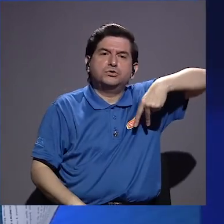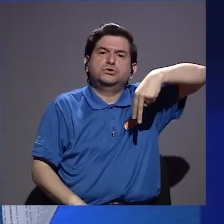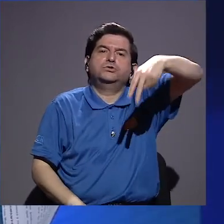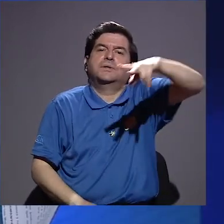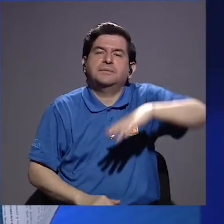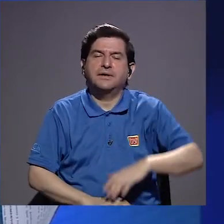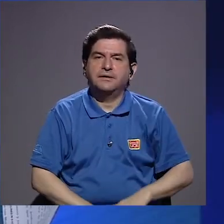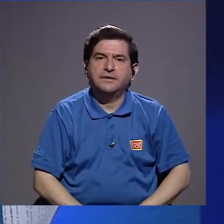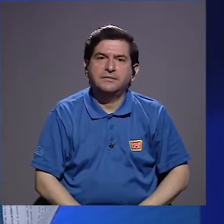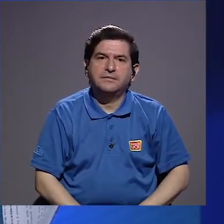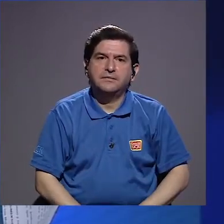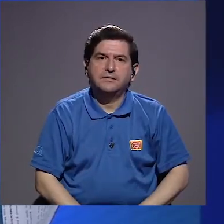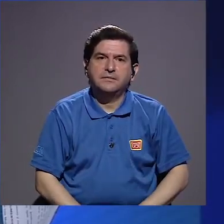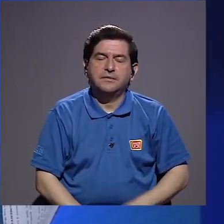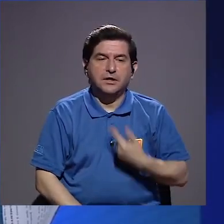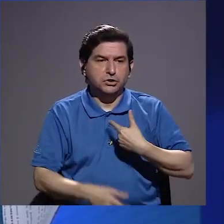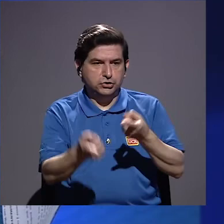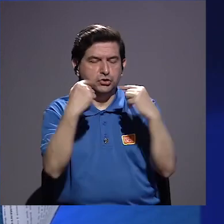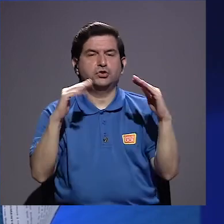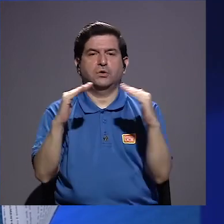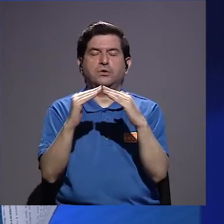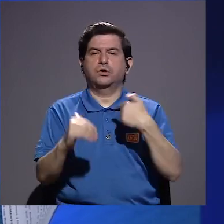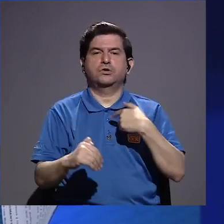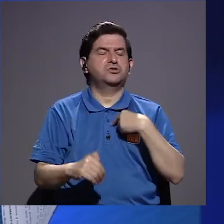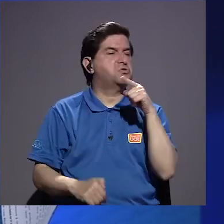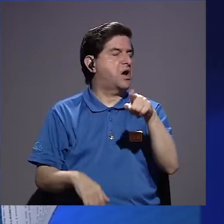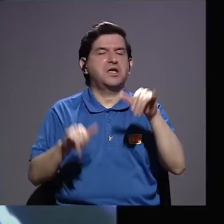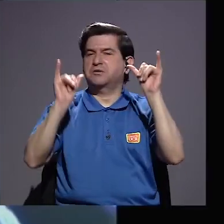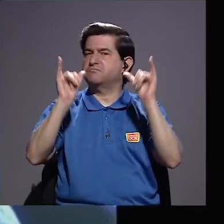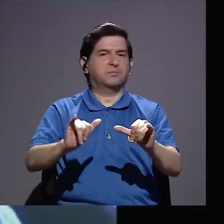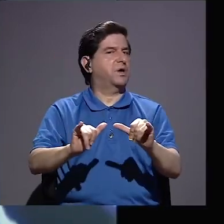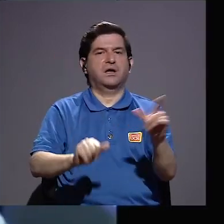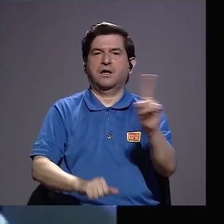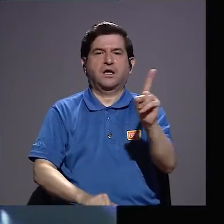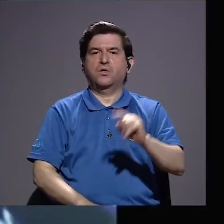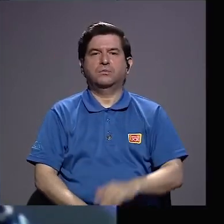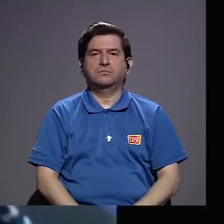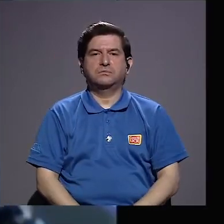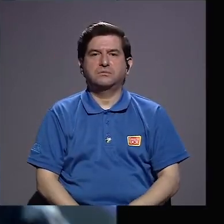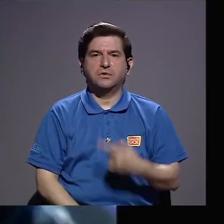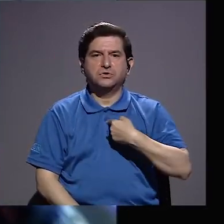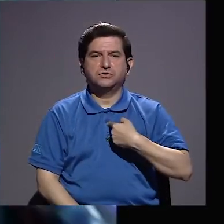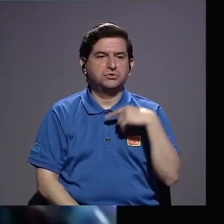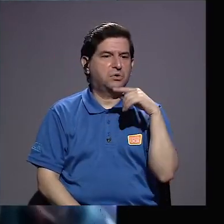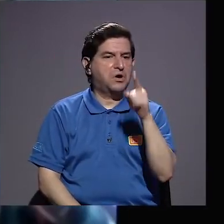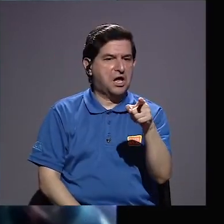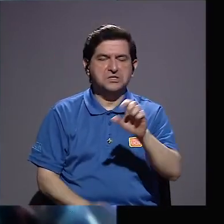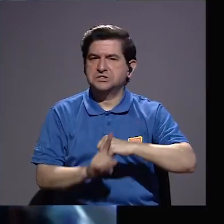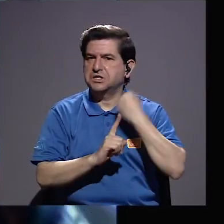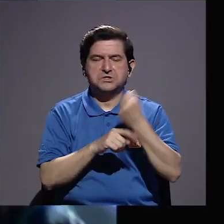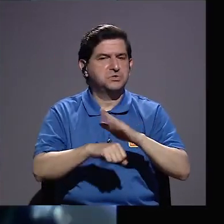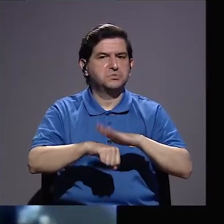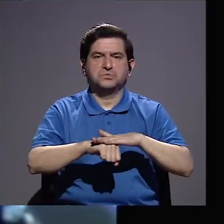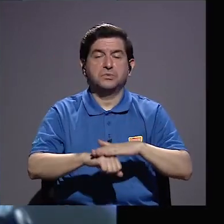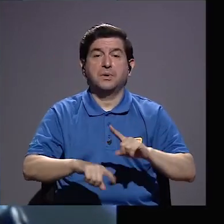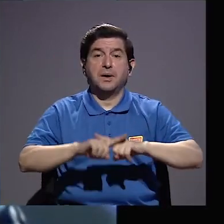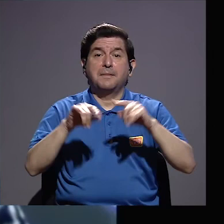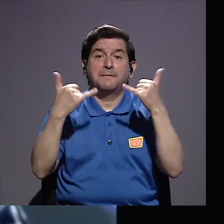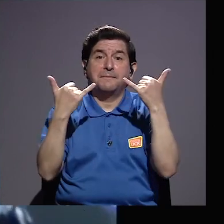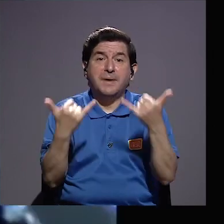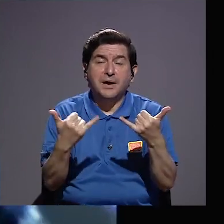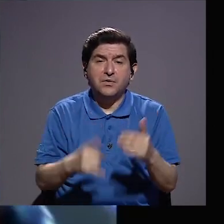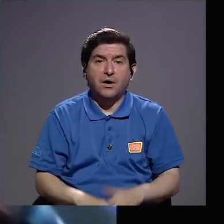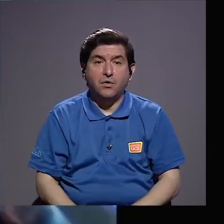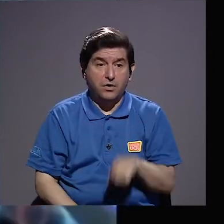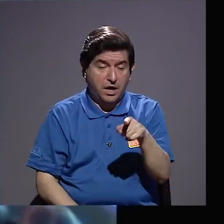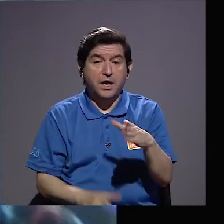caminando para entrar. Entonces yo me vine para la casa y dije, yo no voy a estar ahí, yo esto no lo voy a sufrir, pero que